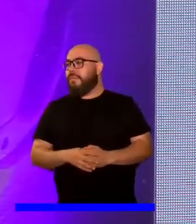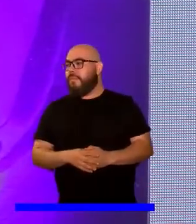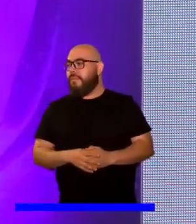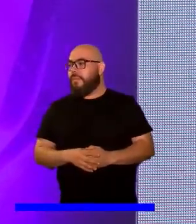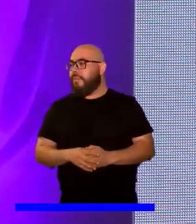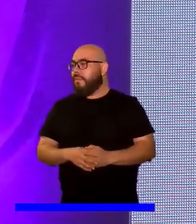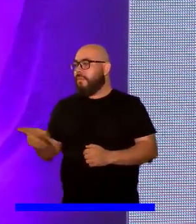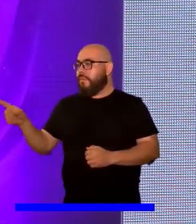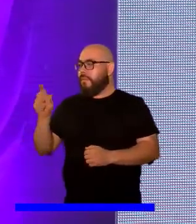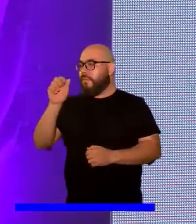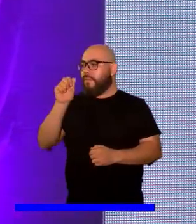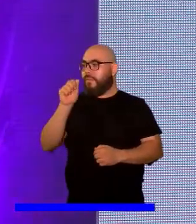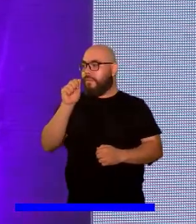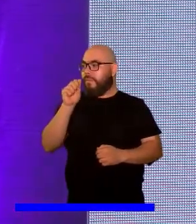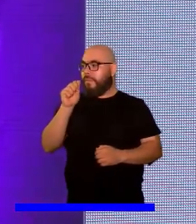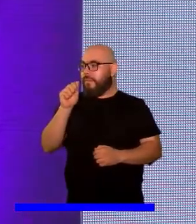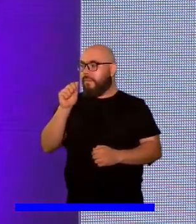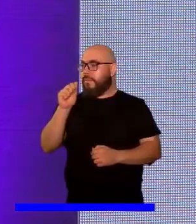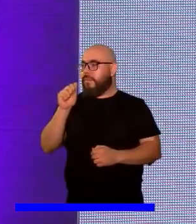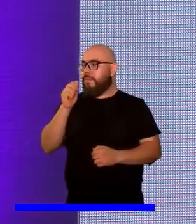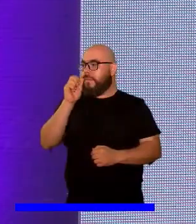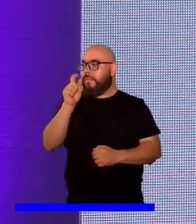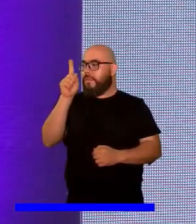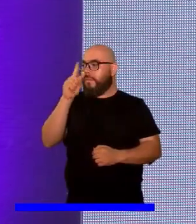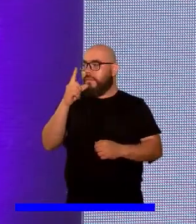Esto ya lo pueden descargar a propósito. Antes se llamaba Proyecto Astra, ahora se llama Gemini Live.